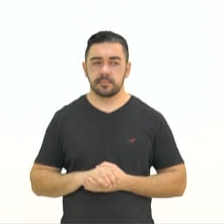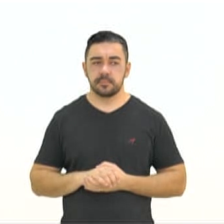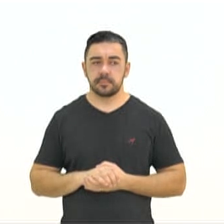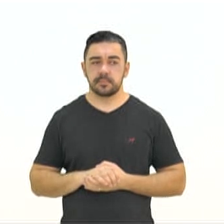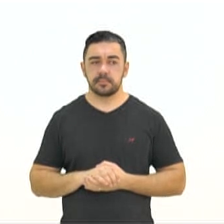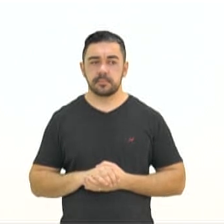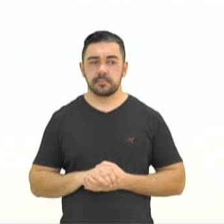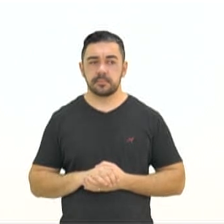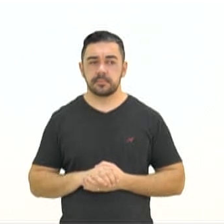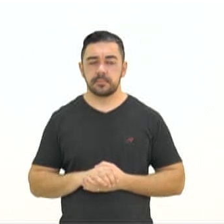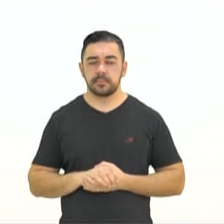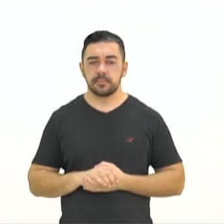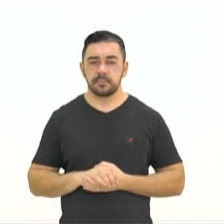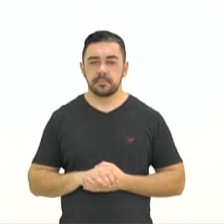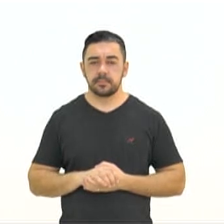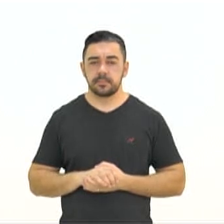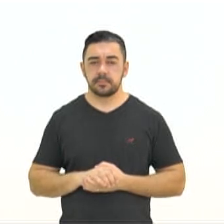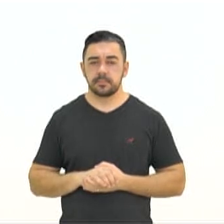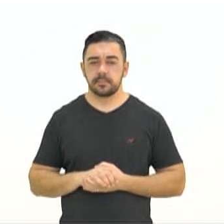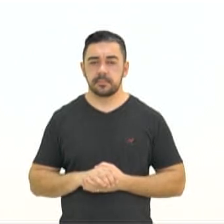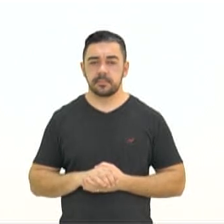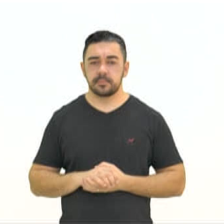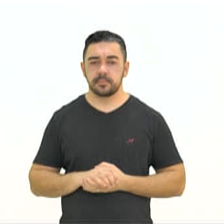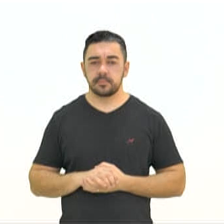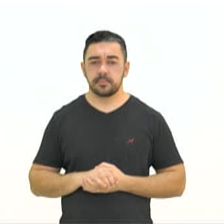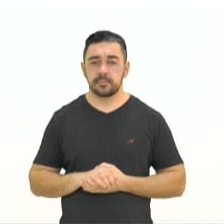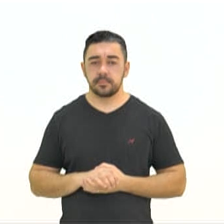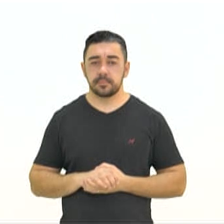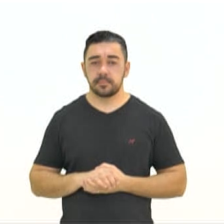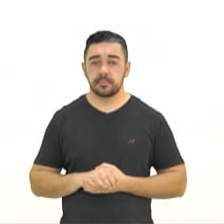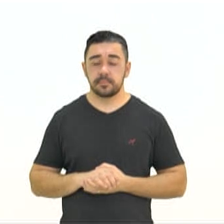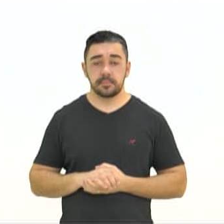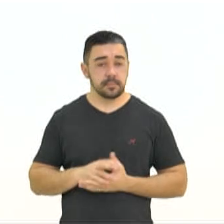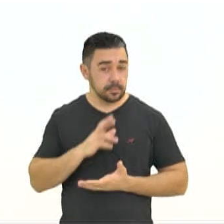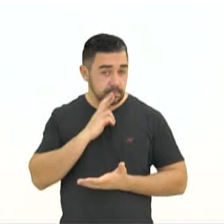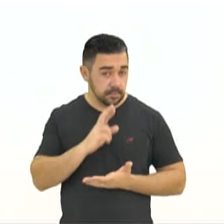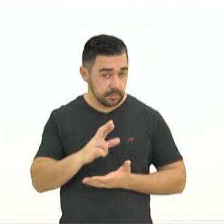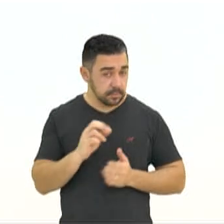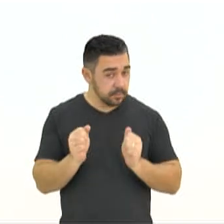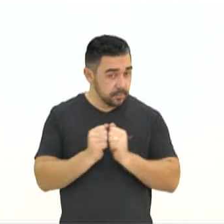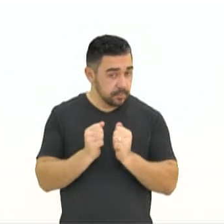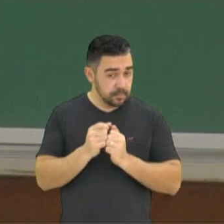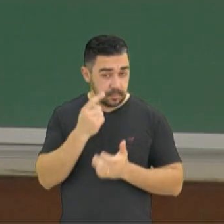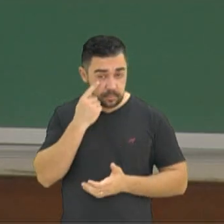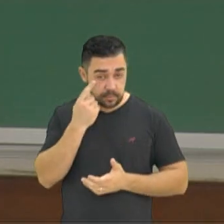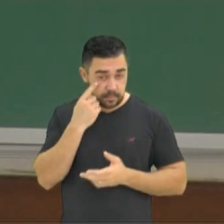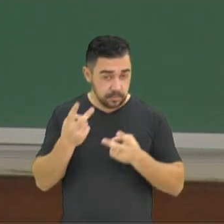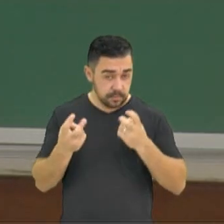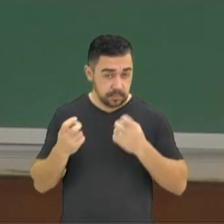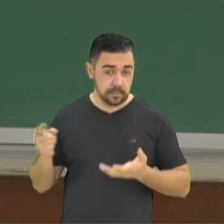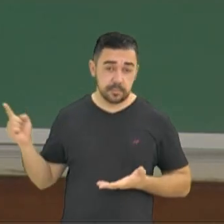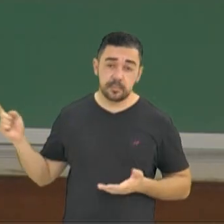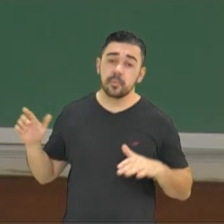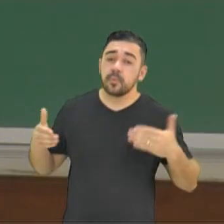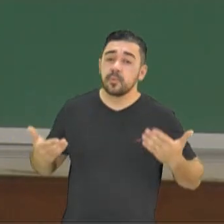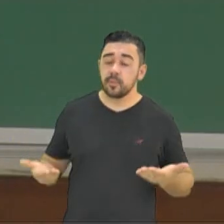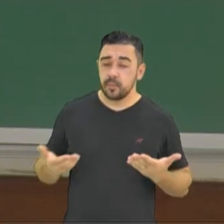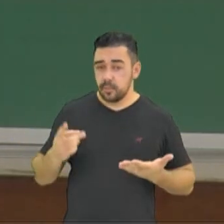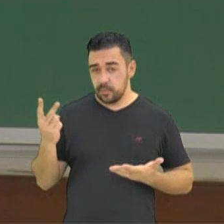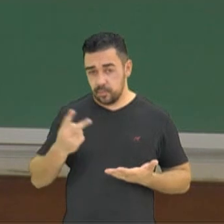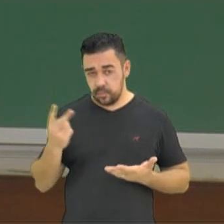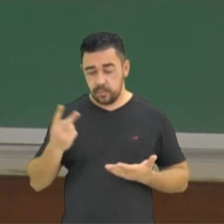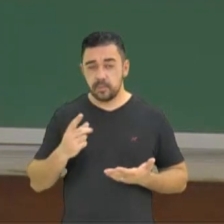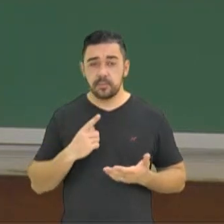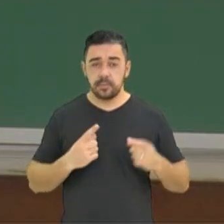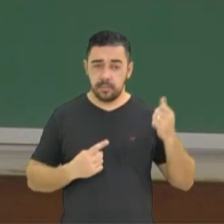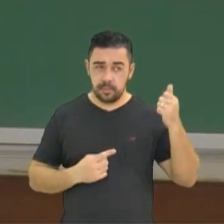gafas. O B. Juan lleva gafas. Então, aí vamos responder juntos. Se a gente for observar aqui, em qual das